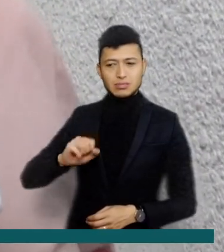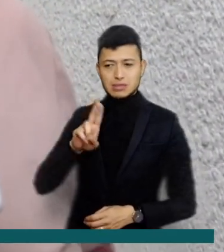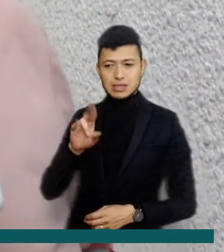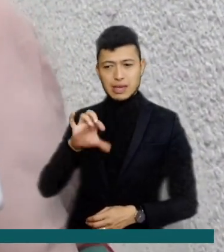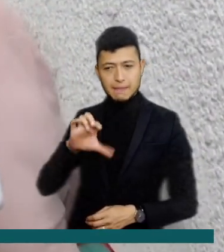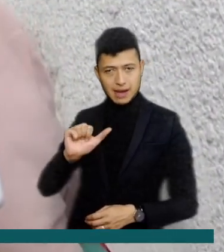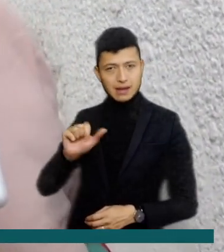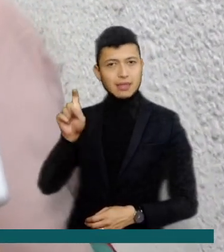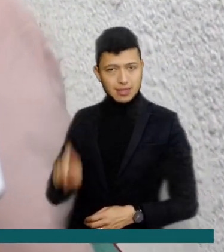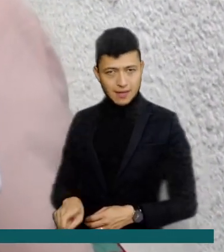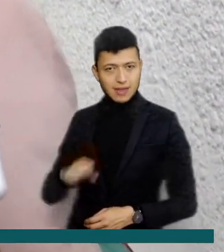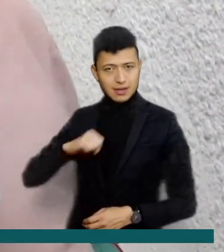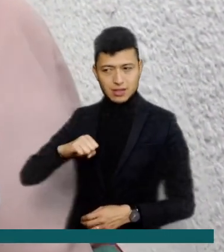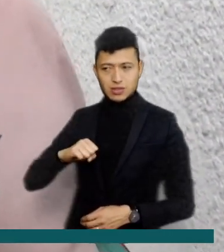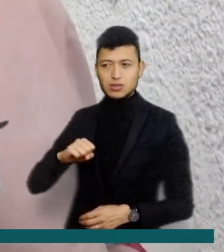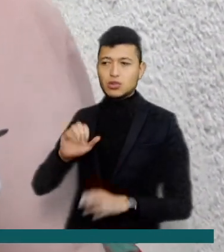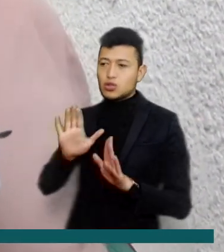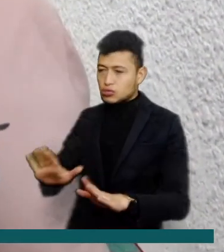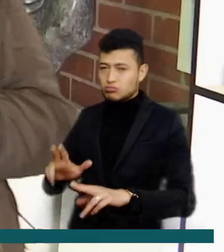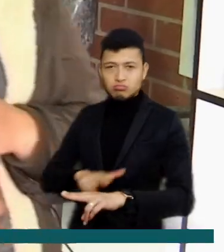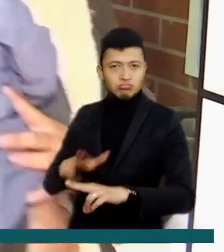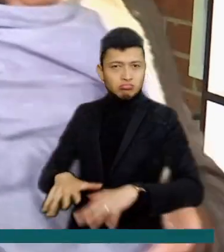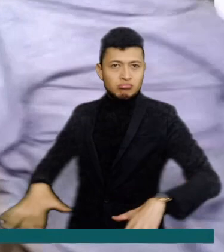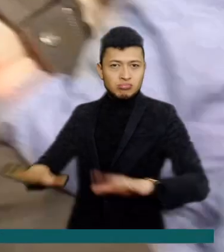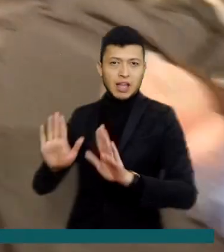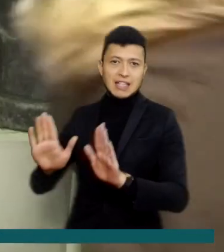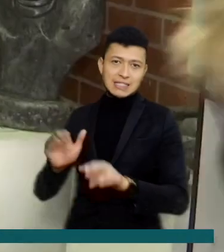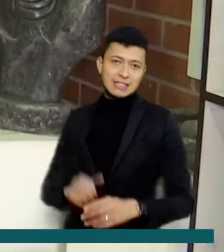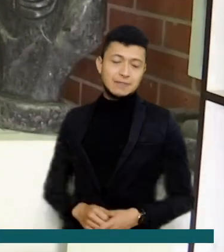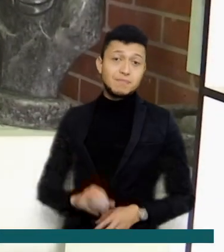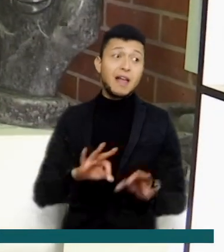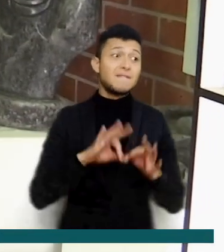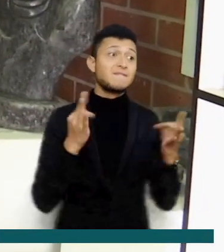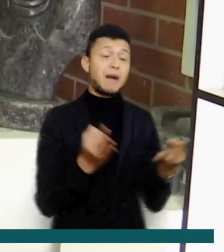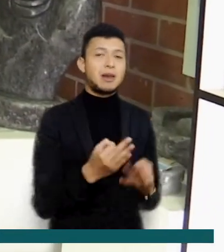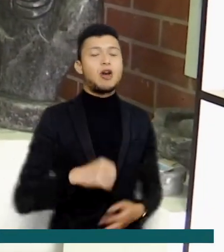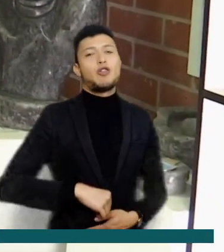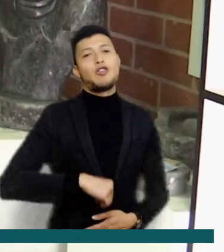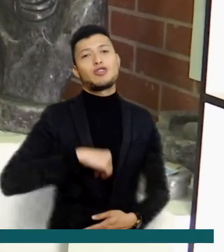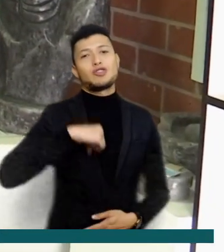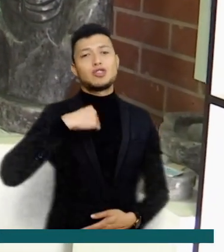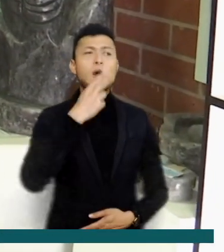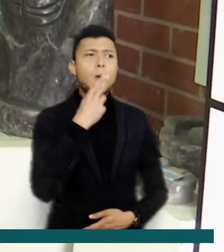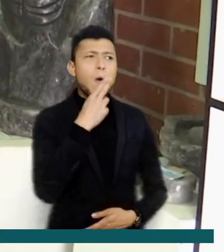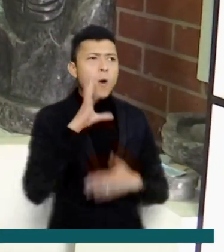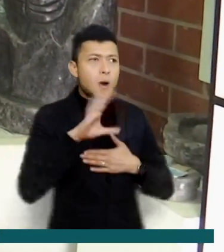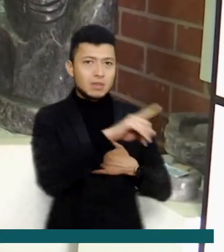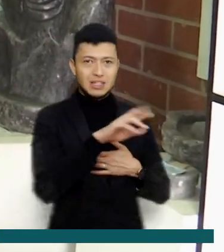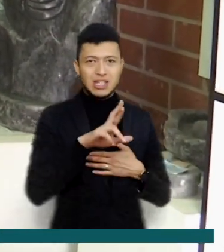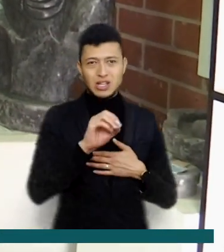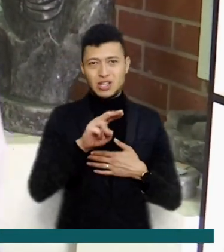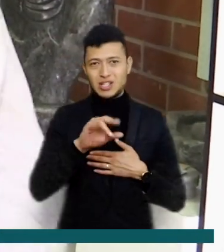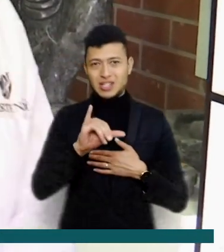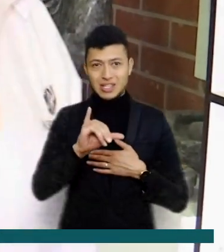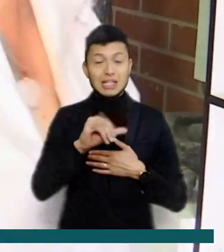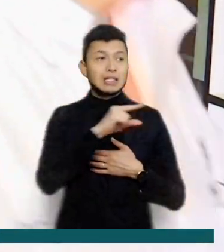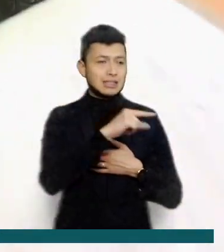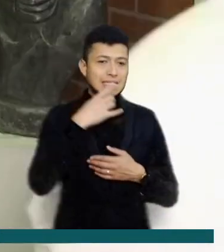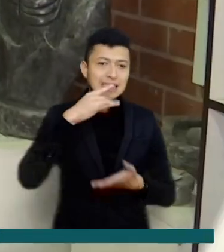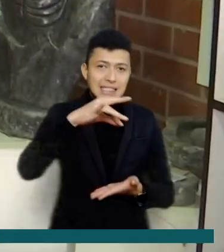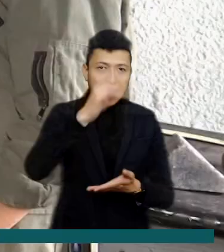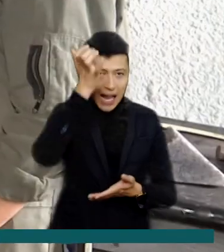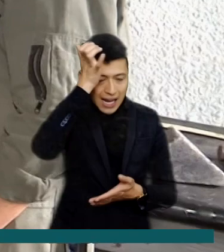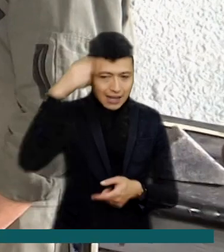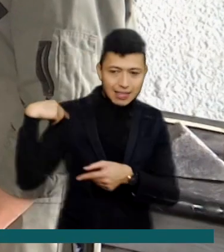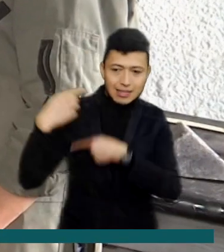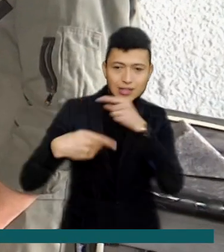de los zipaquireños como algo nativo. Su familia se siente orgullosa al ver el compromiso que tiene Ronnie con la sal y